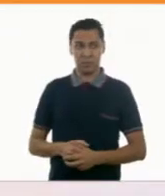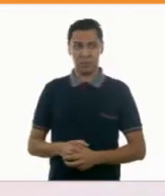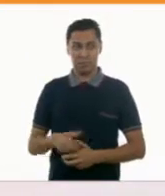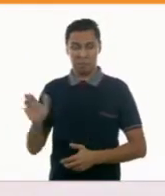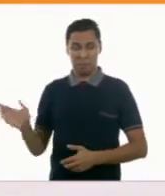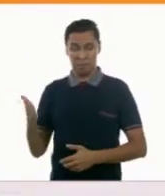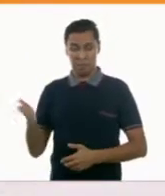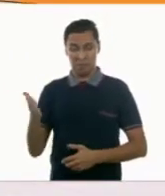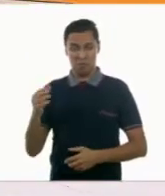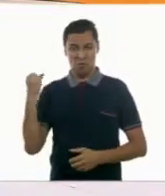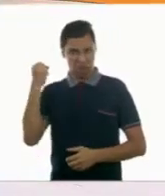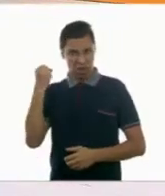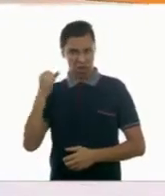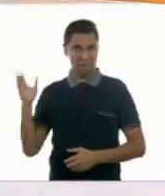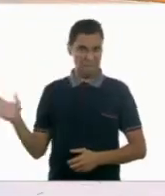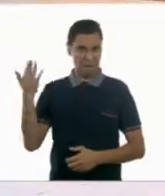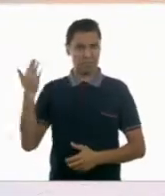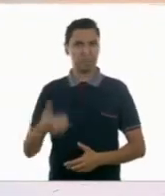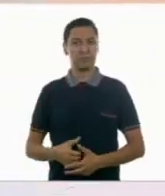fuerte.